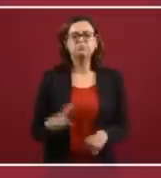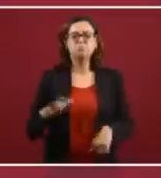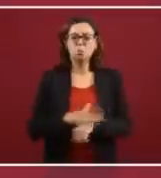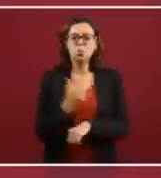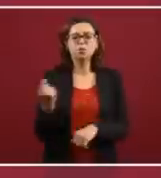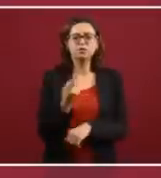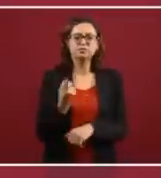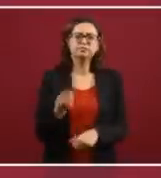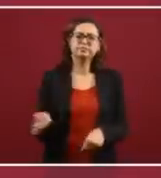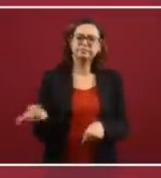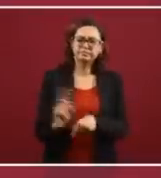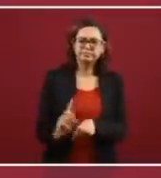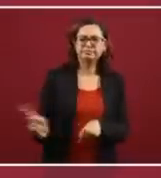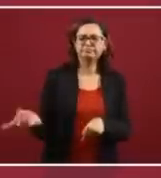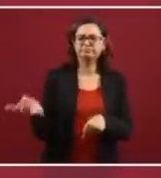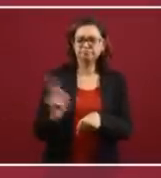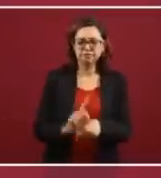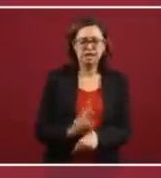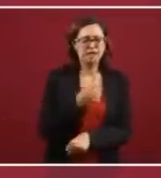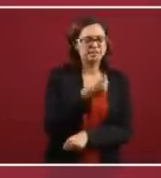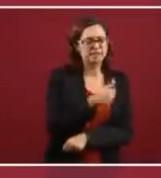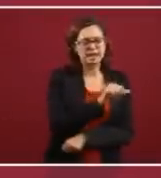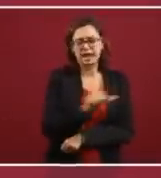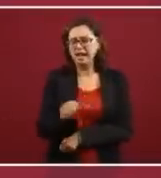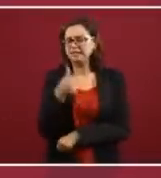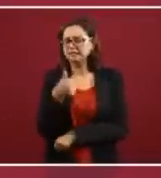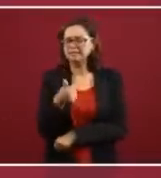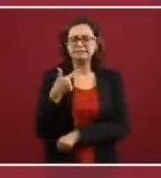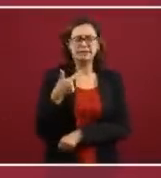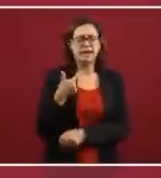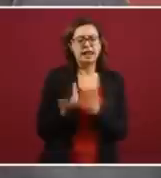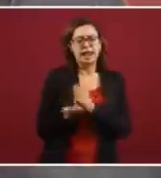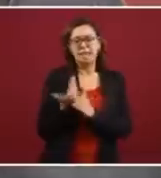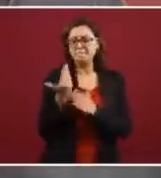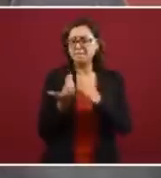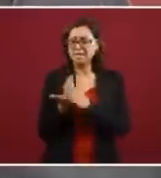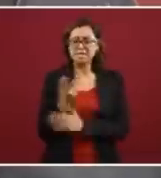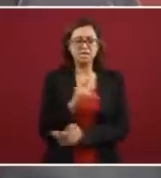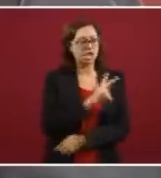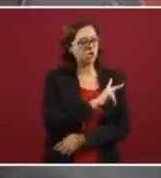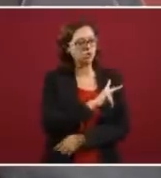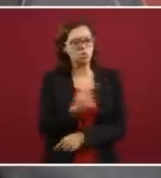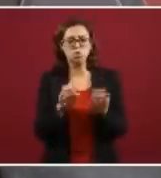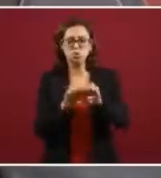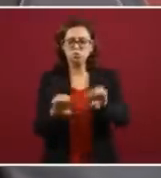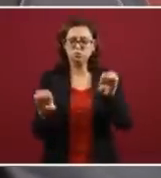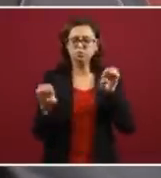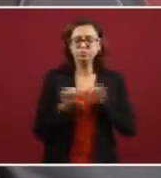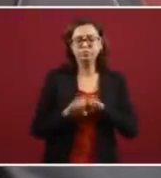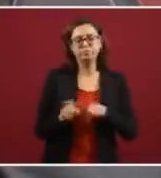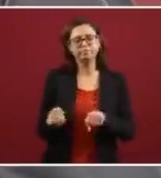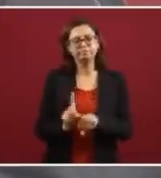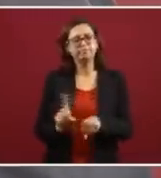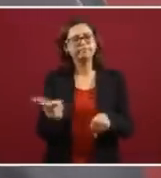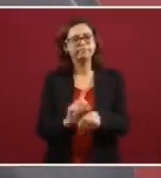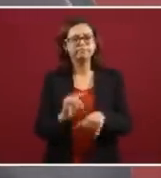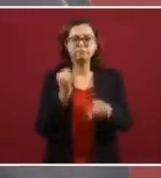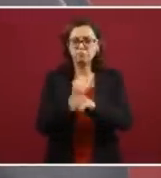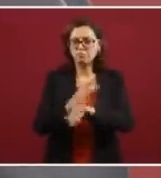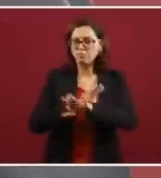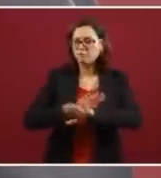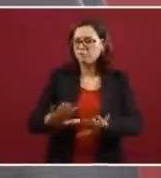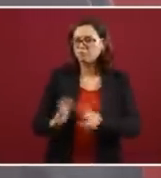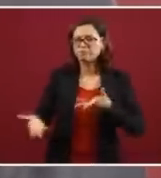diario de 6 a 7 de la mañana, todos recibiendo informes,